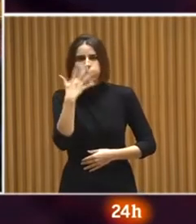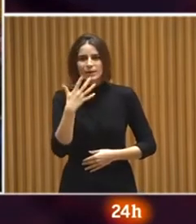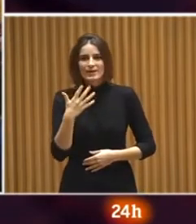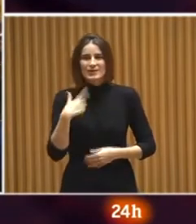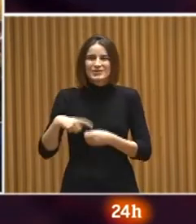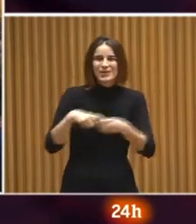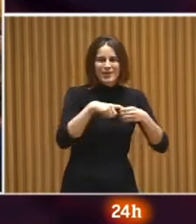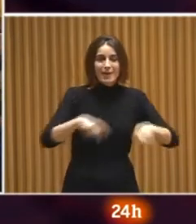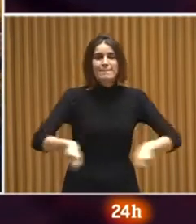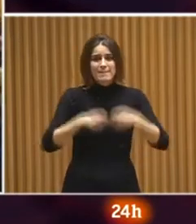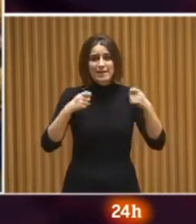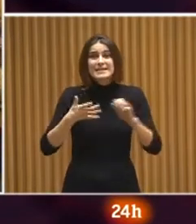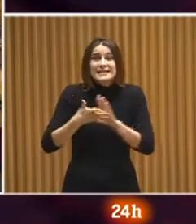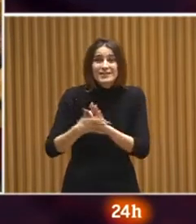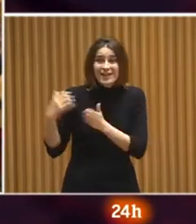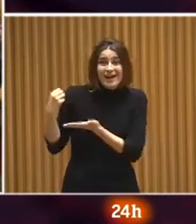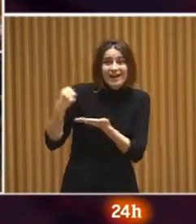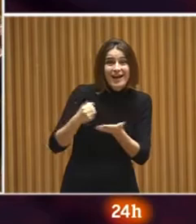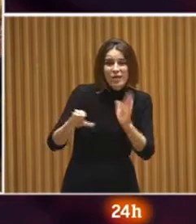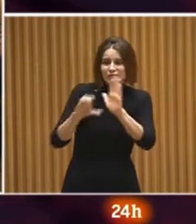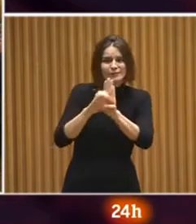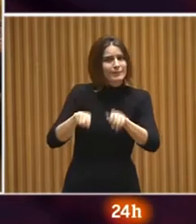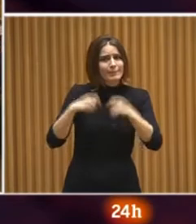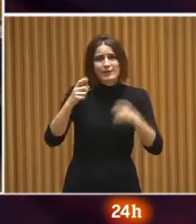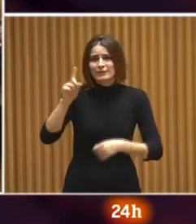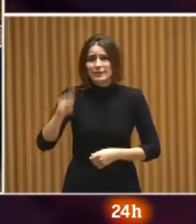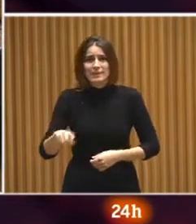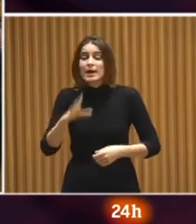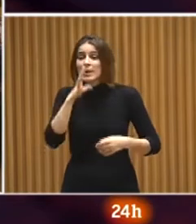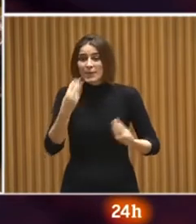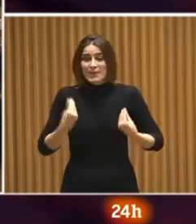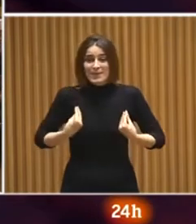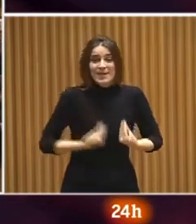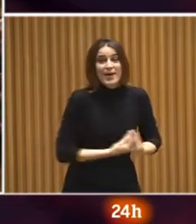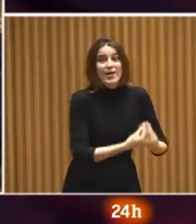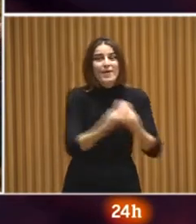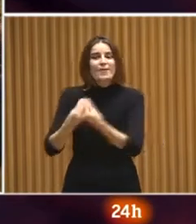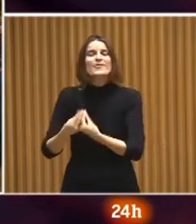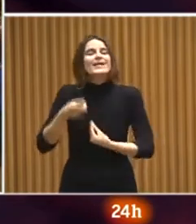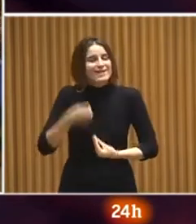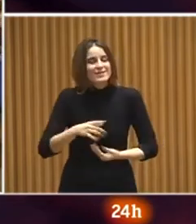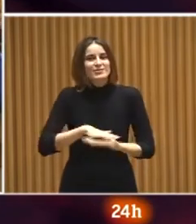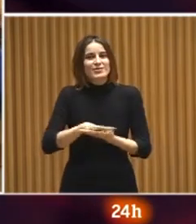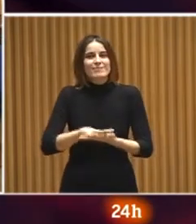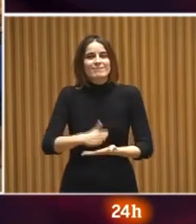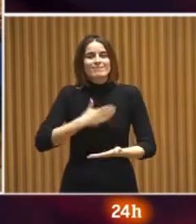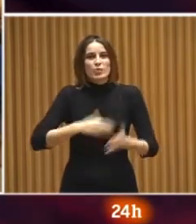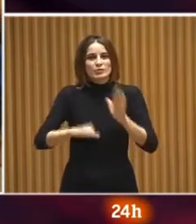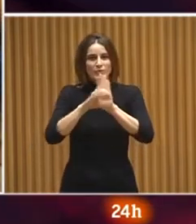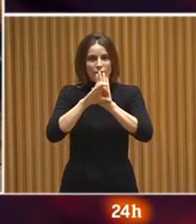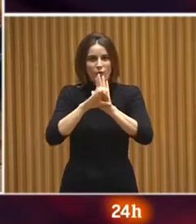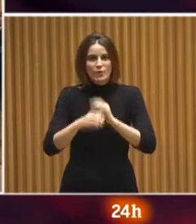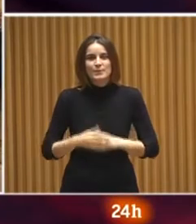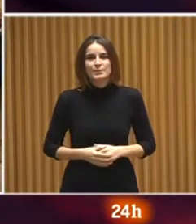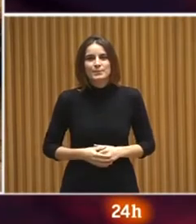en común, de la convivencia, es de lo que trata nuestra Constitución. Hace ya tiempo que la teoría